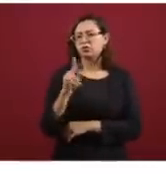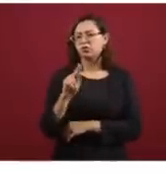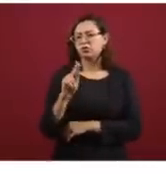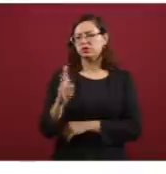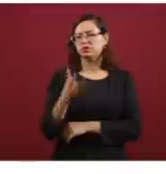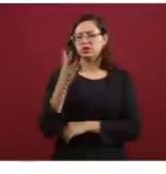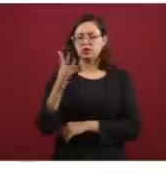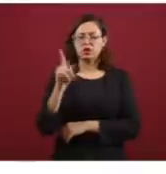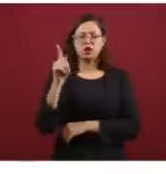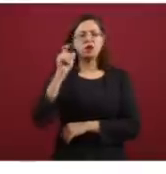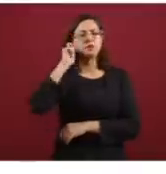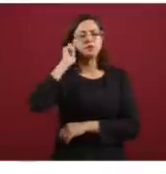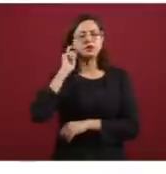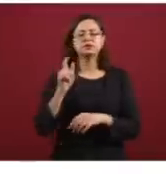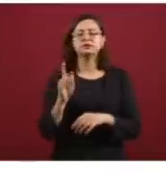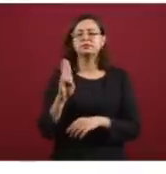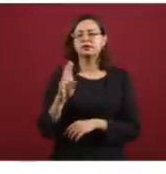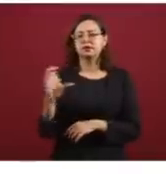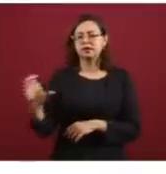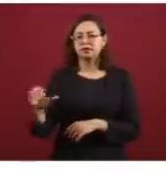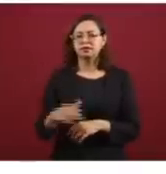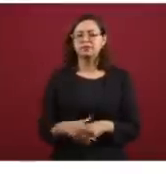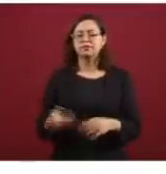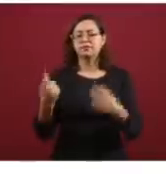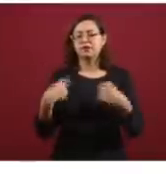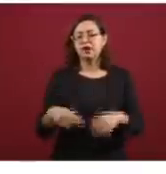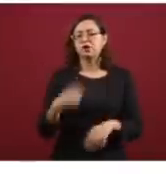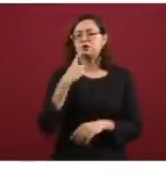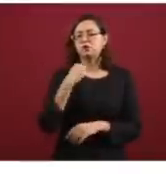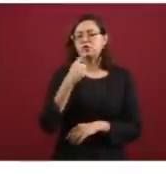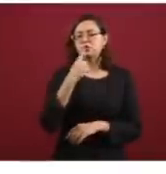21 pesos 84 centavos, en La Paz, Baja California. Para el combustible premium,